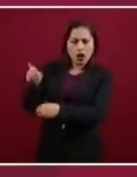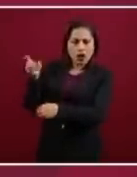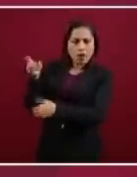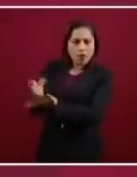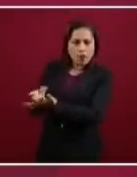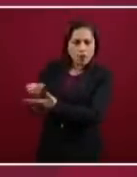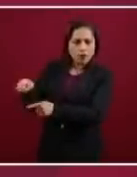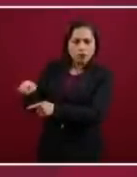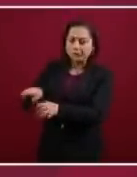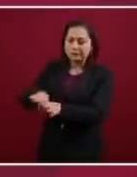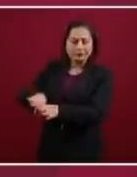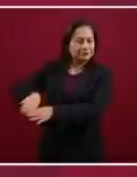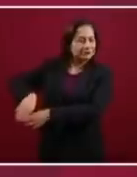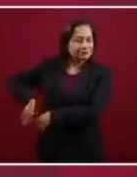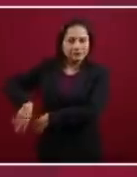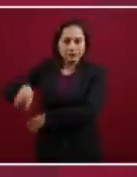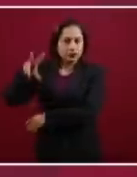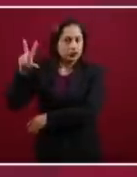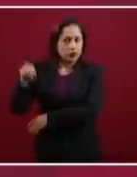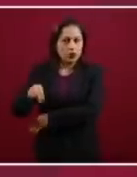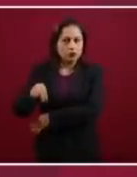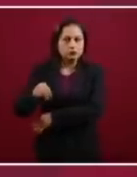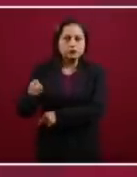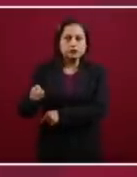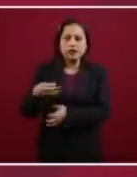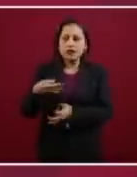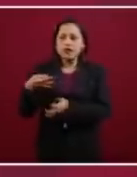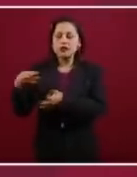no subordinado al poder económico